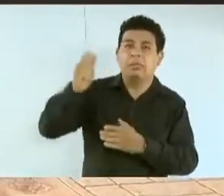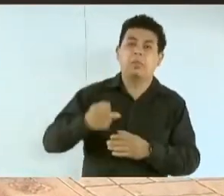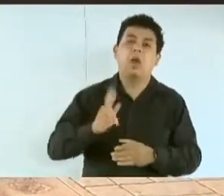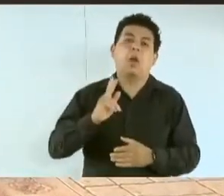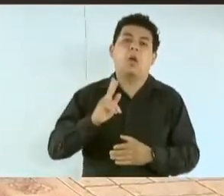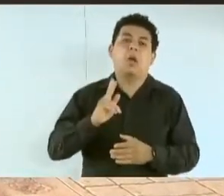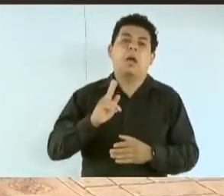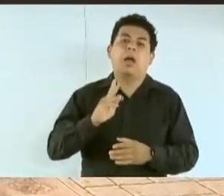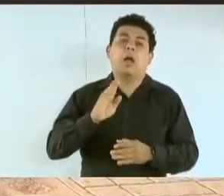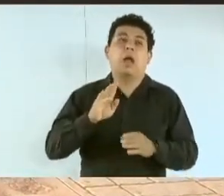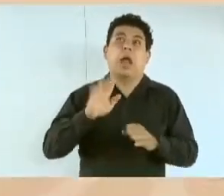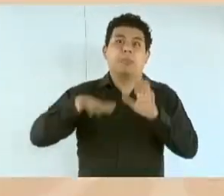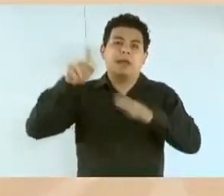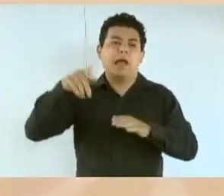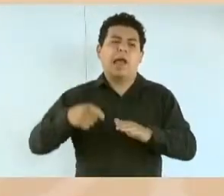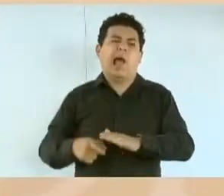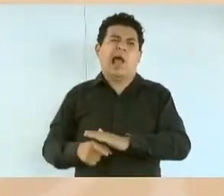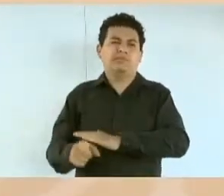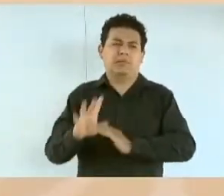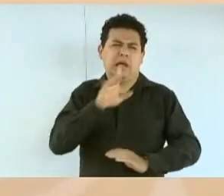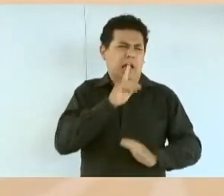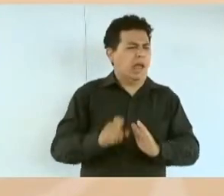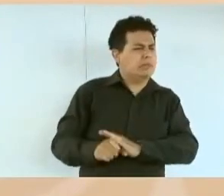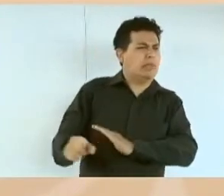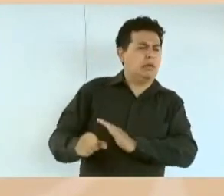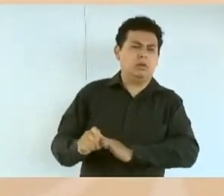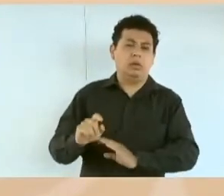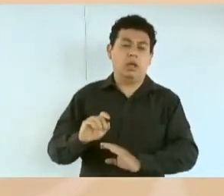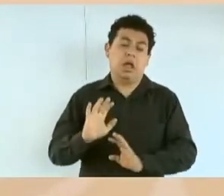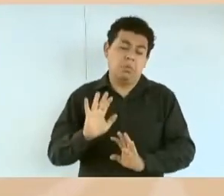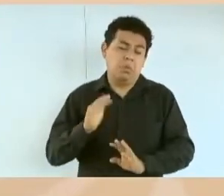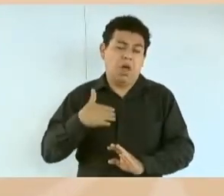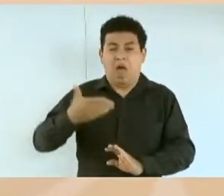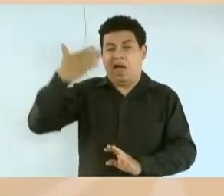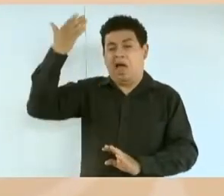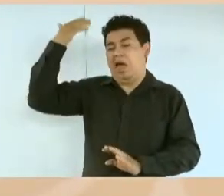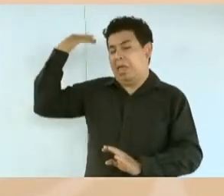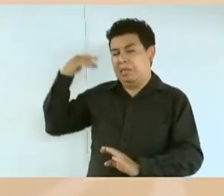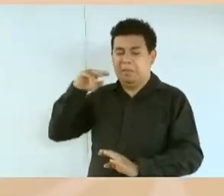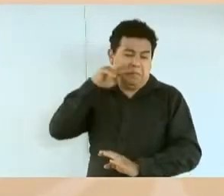moche, o así era antes,